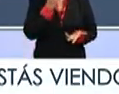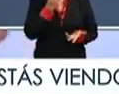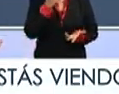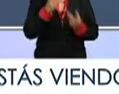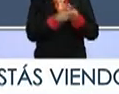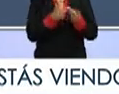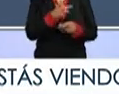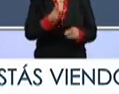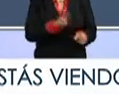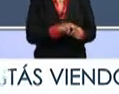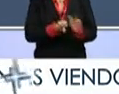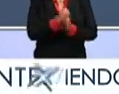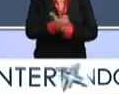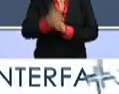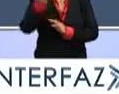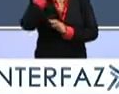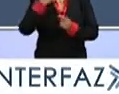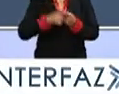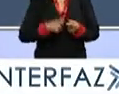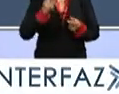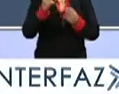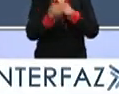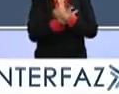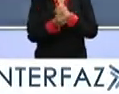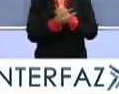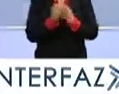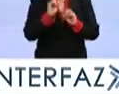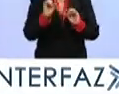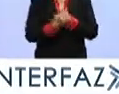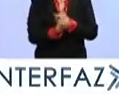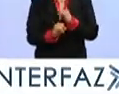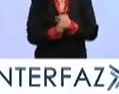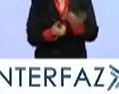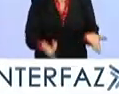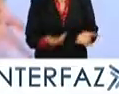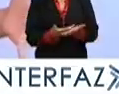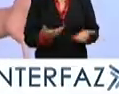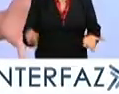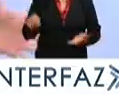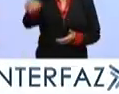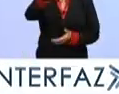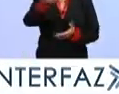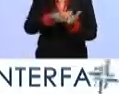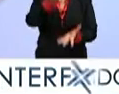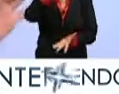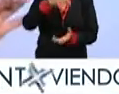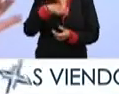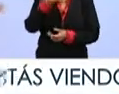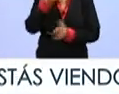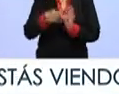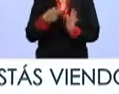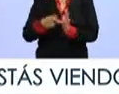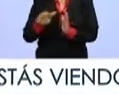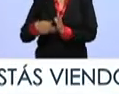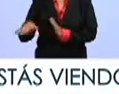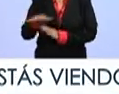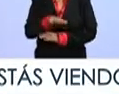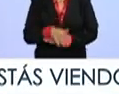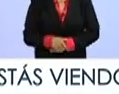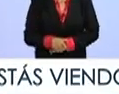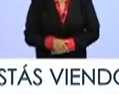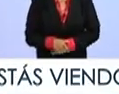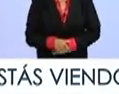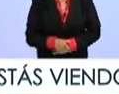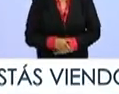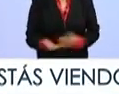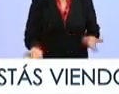productos tan comunes como el teléfono, la televisión o el internet, que hoy en día se han convertido en elementos básicos de la sociedad de la